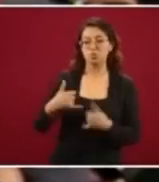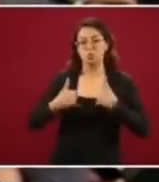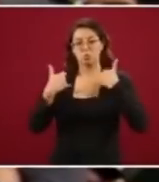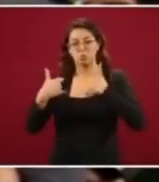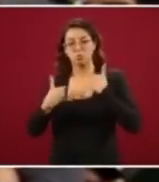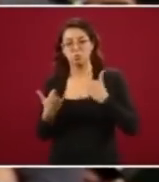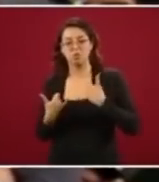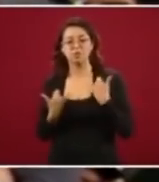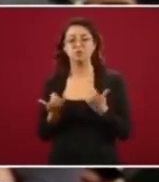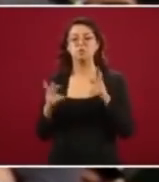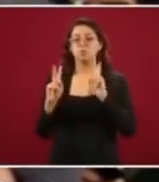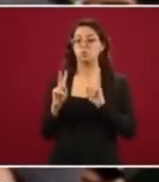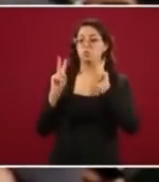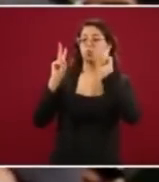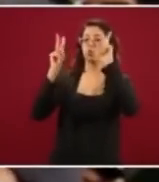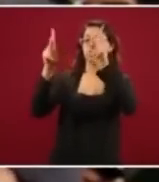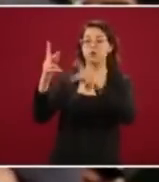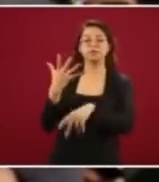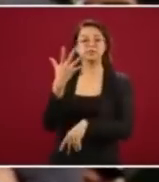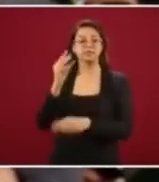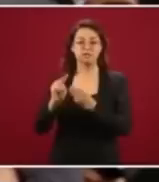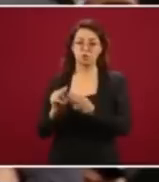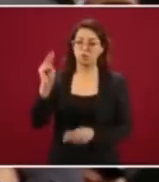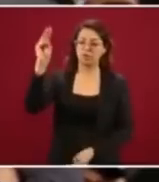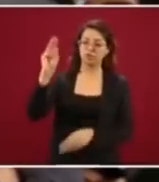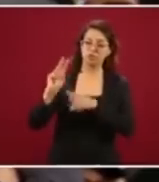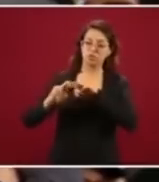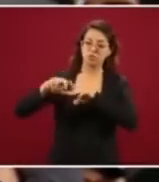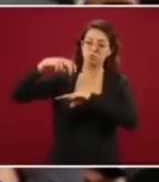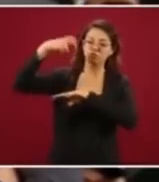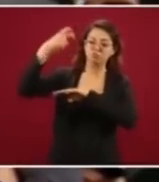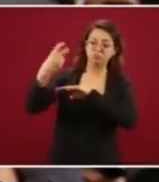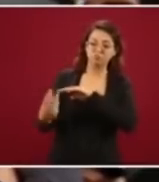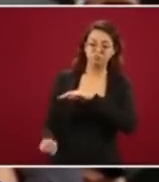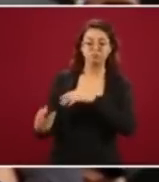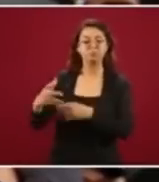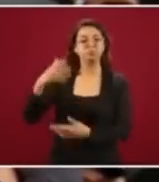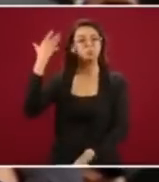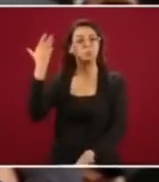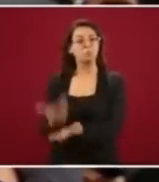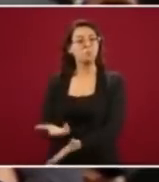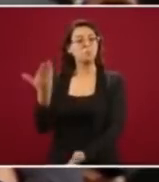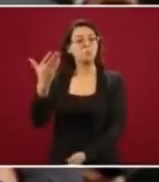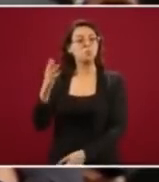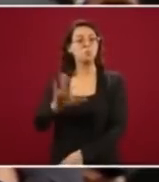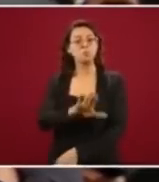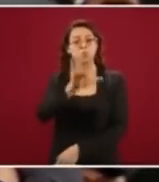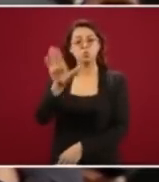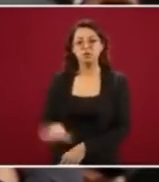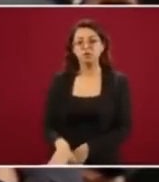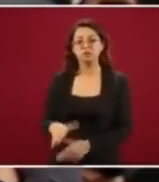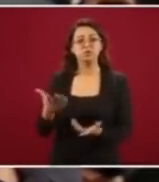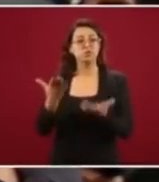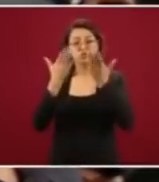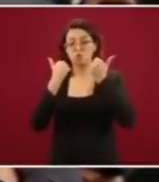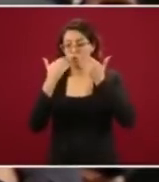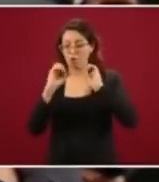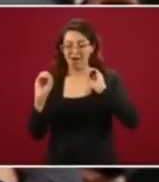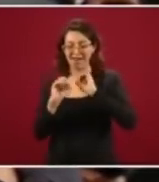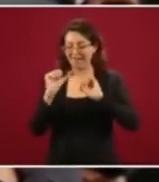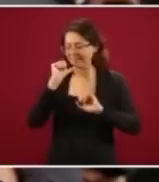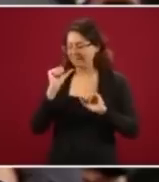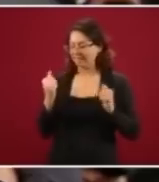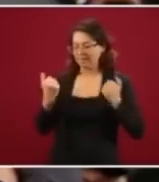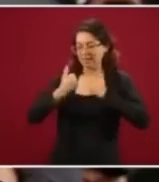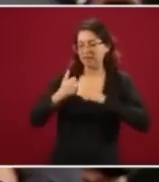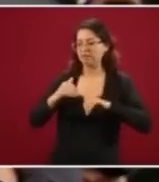la vida al caer de un puente a 5 metros de altura, desprovistos de equipo de protección, faltando así a las normas y protocolos de seguridad para